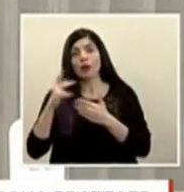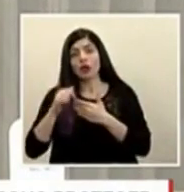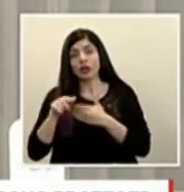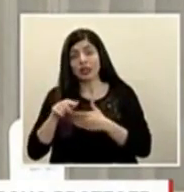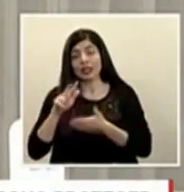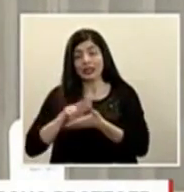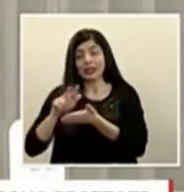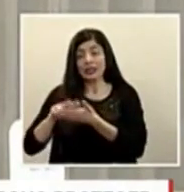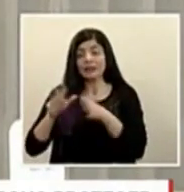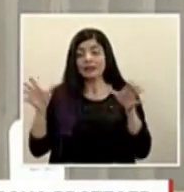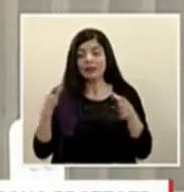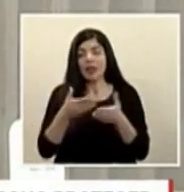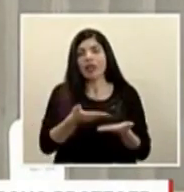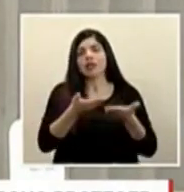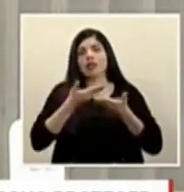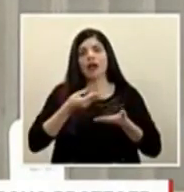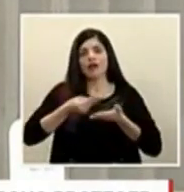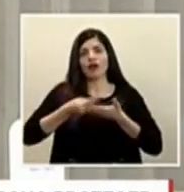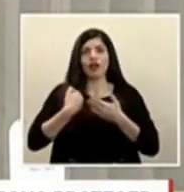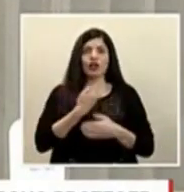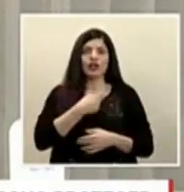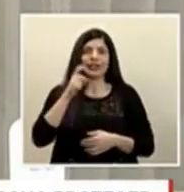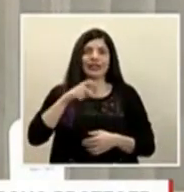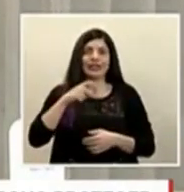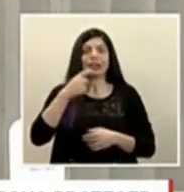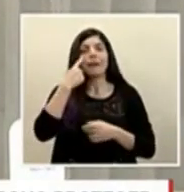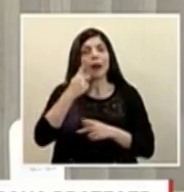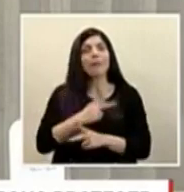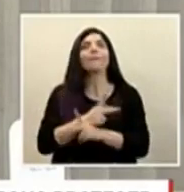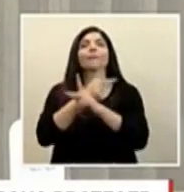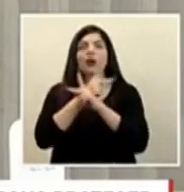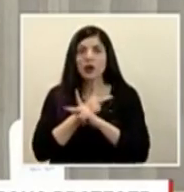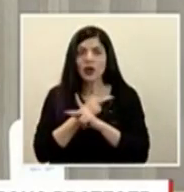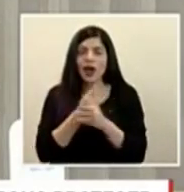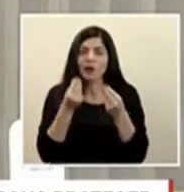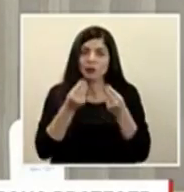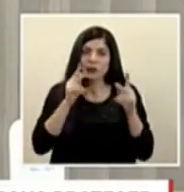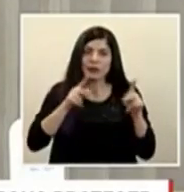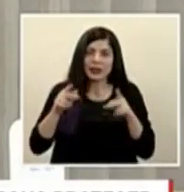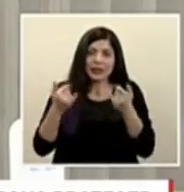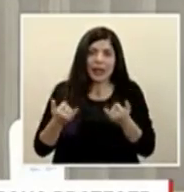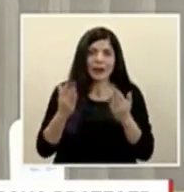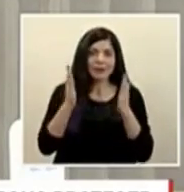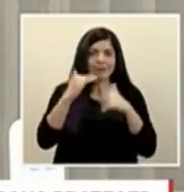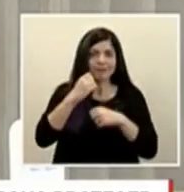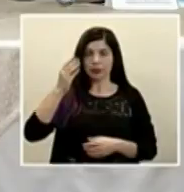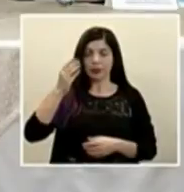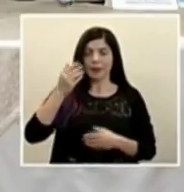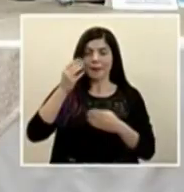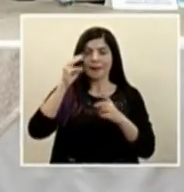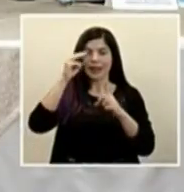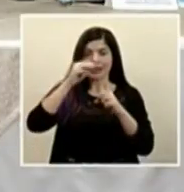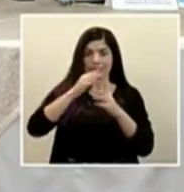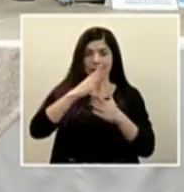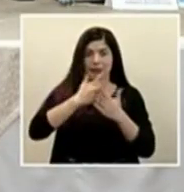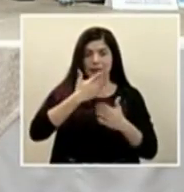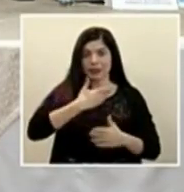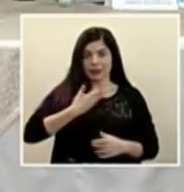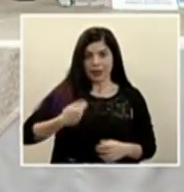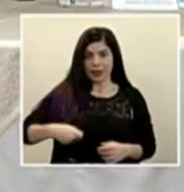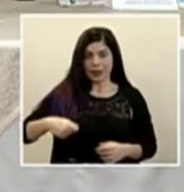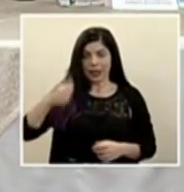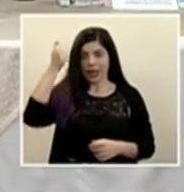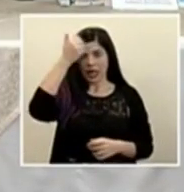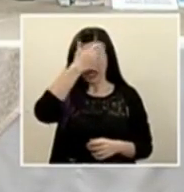fondos que nos permitirán proteger, literalmente, a muchas personas que han quedado desempleadas o con su jornada reducida